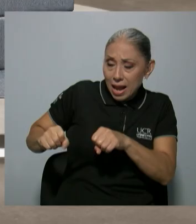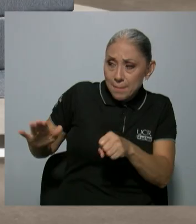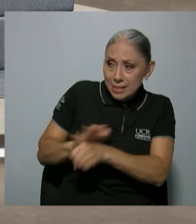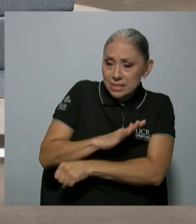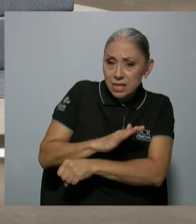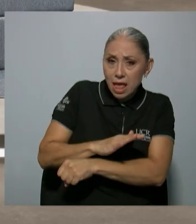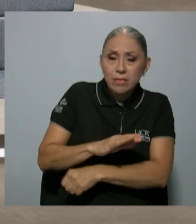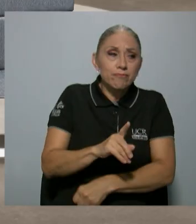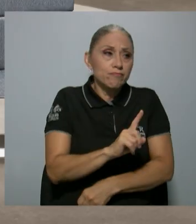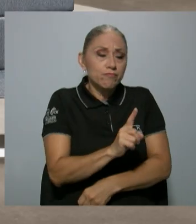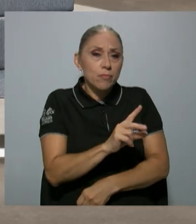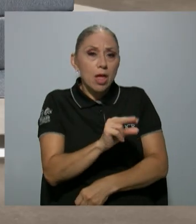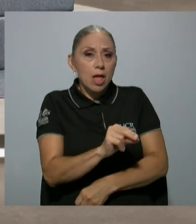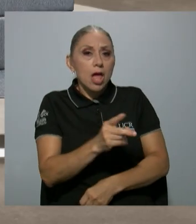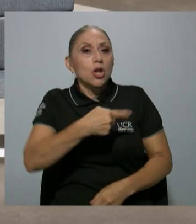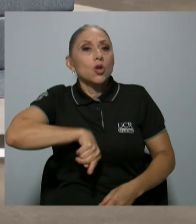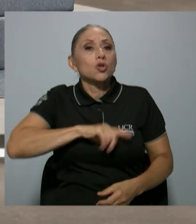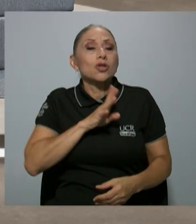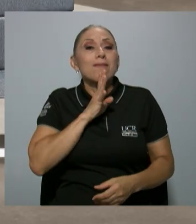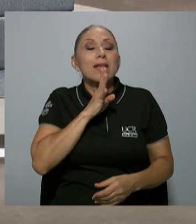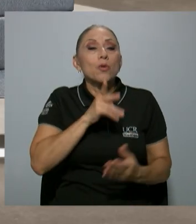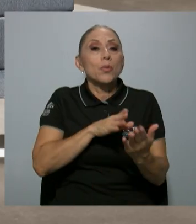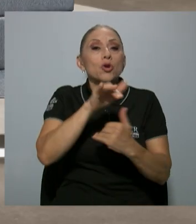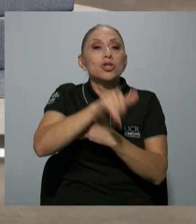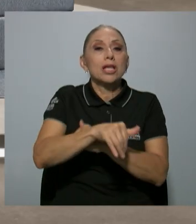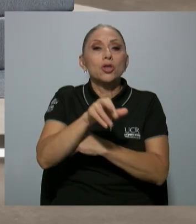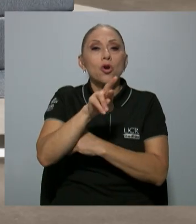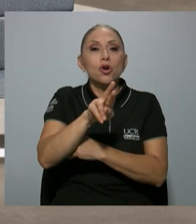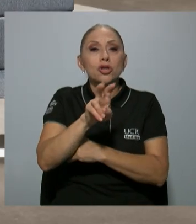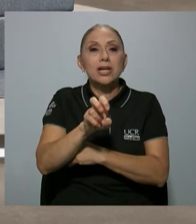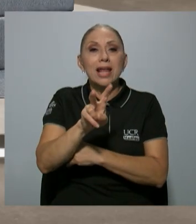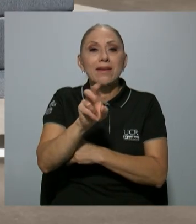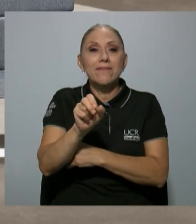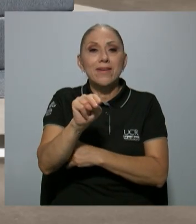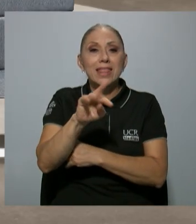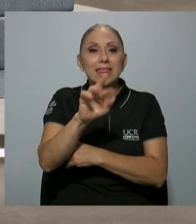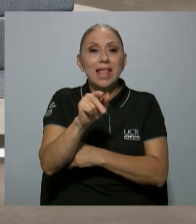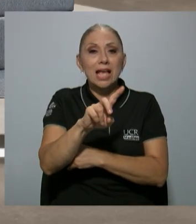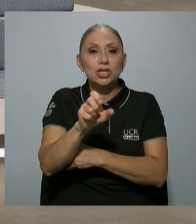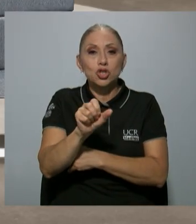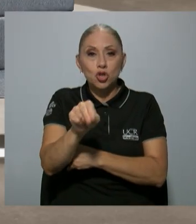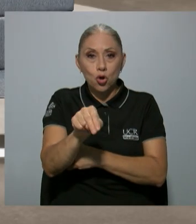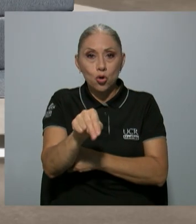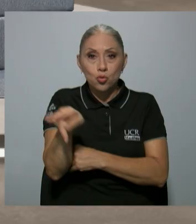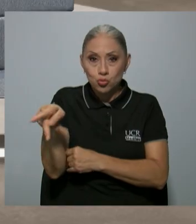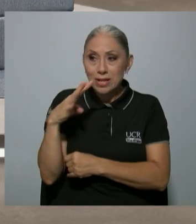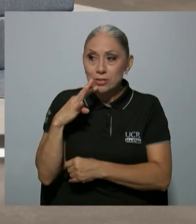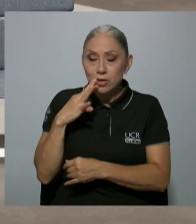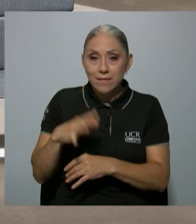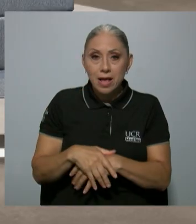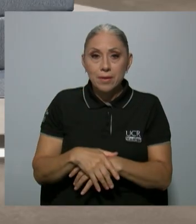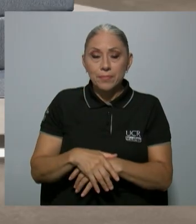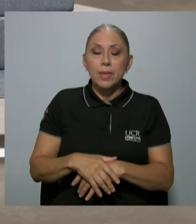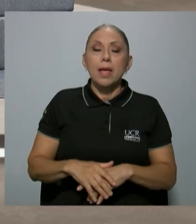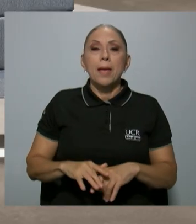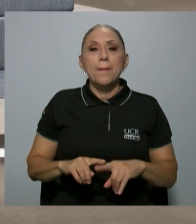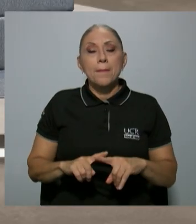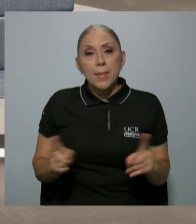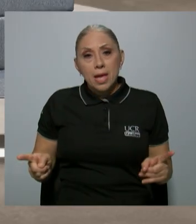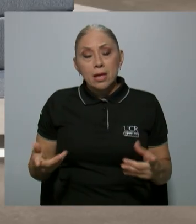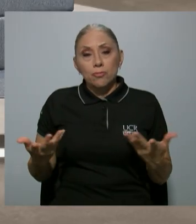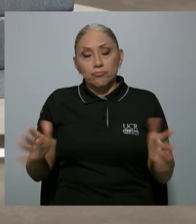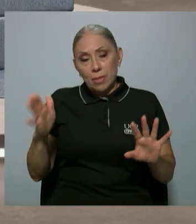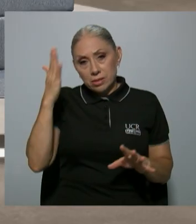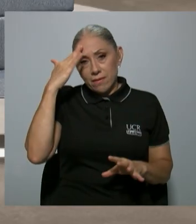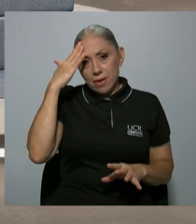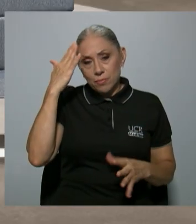Estaríamos hablando de proyectos de reventazón, creo que eso es lo que usted se está refiriendo, ¿verdad? Sí. Bien, pero bueno, y sabemos